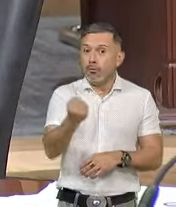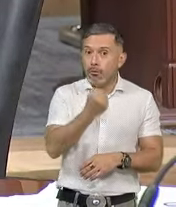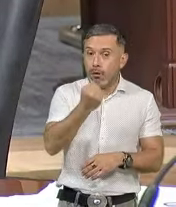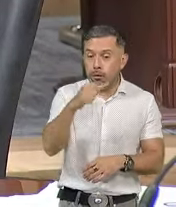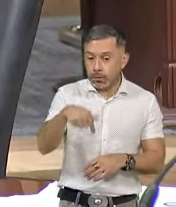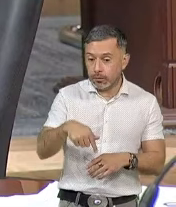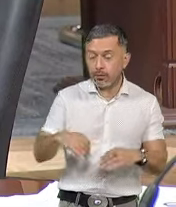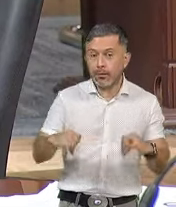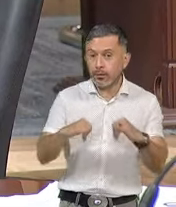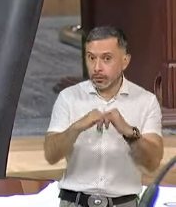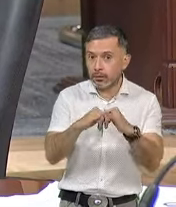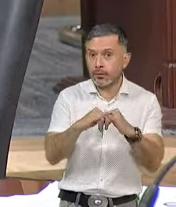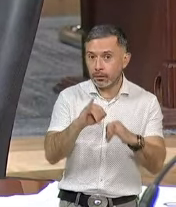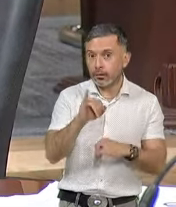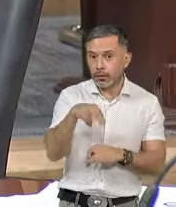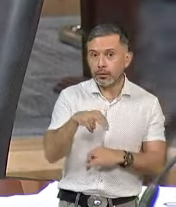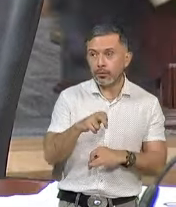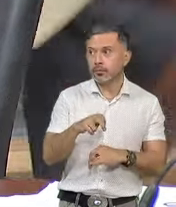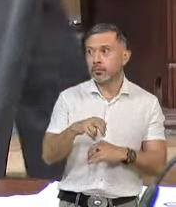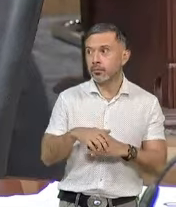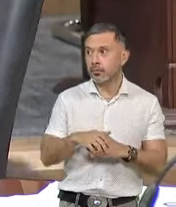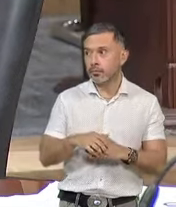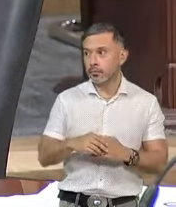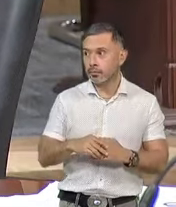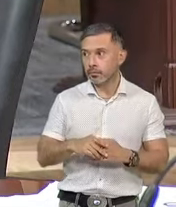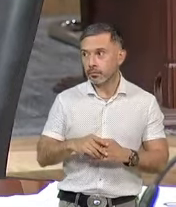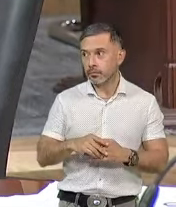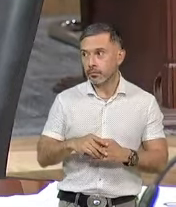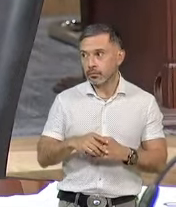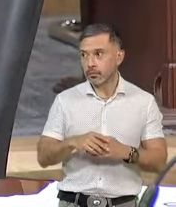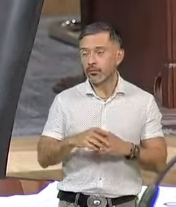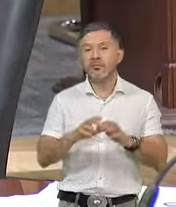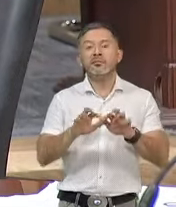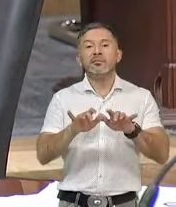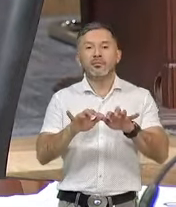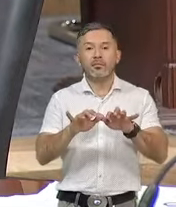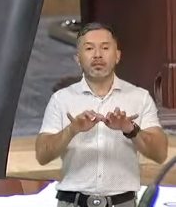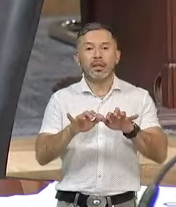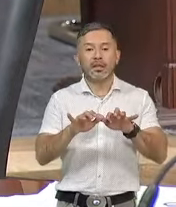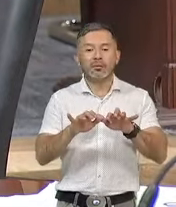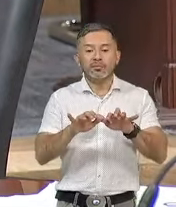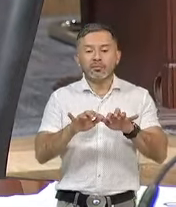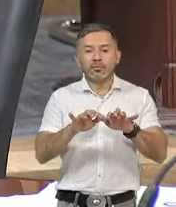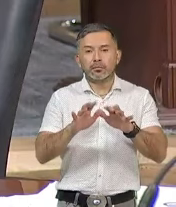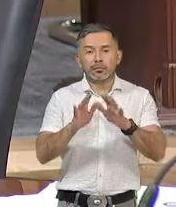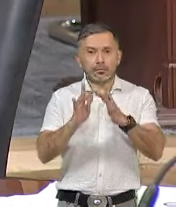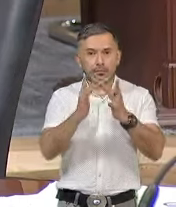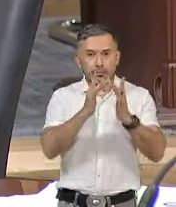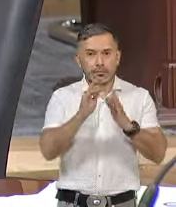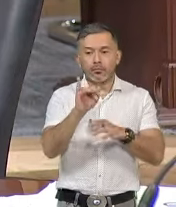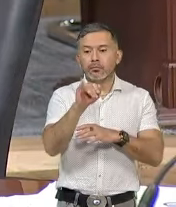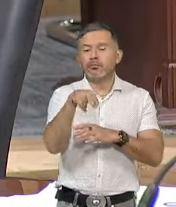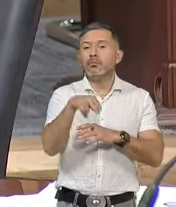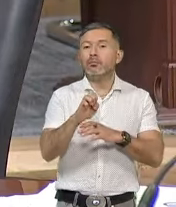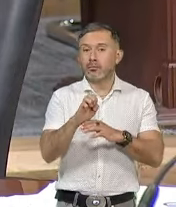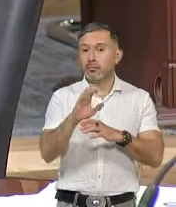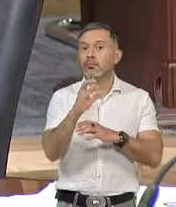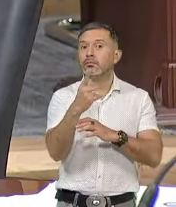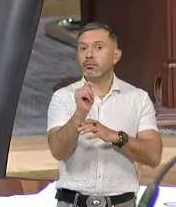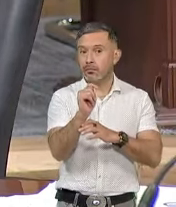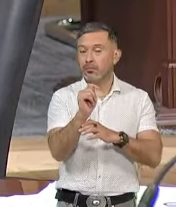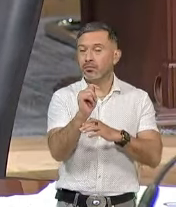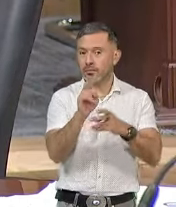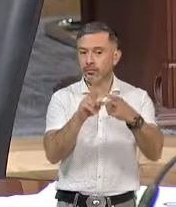Eh pues se suben al al chat institucional o a los a las redes sociales institucionales